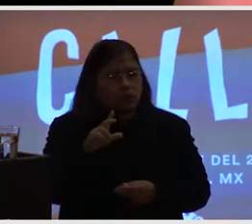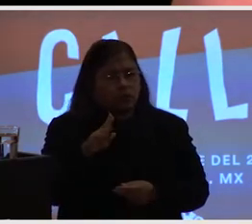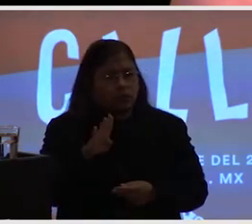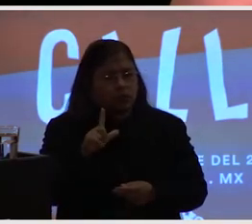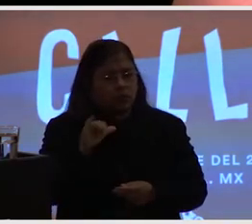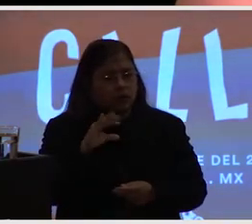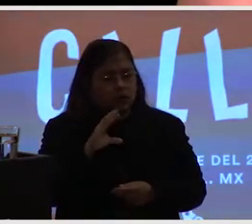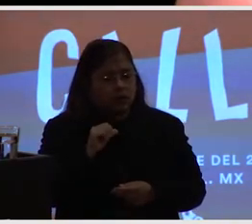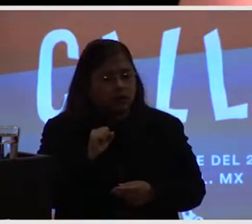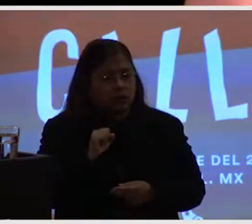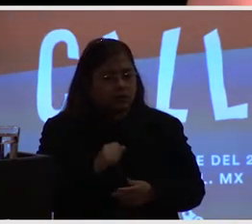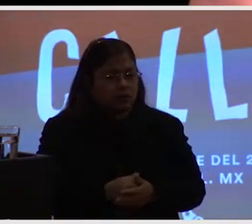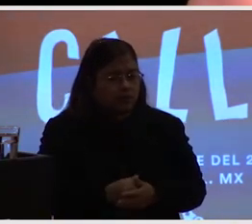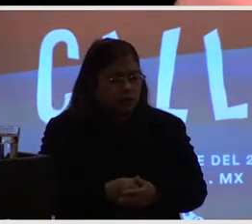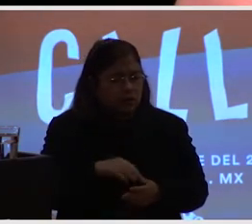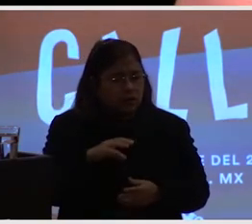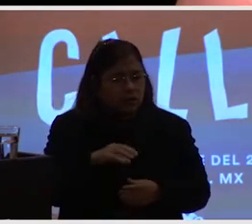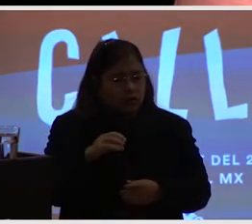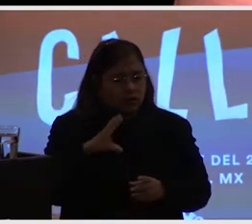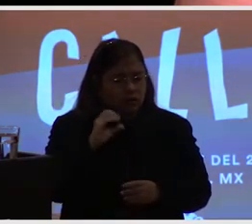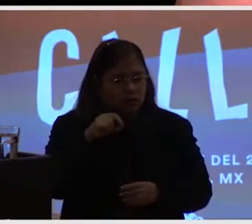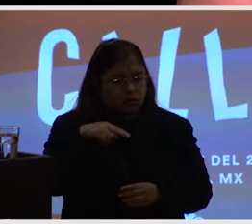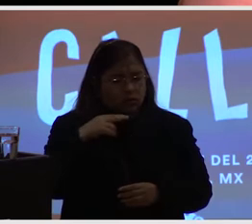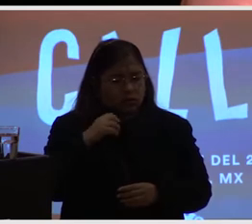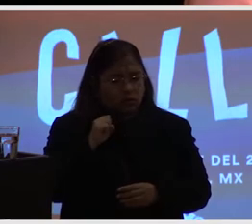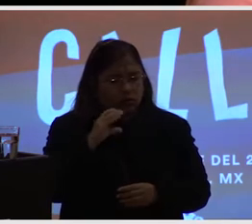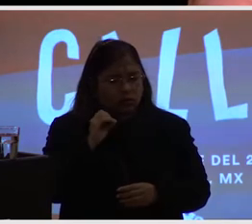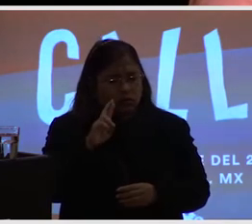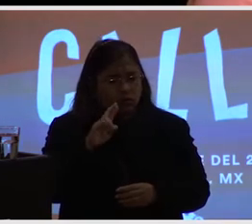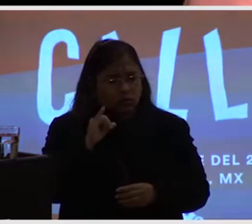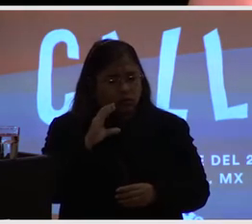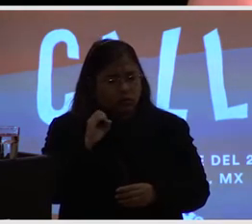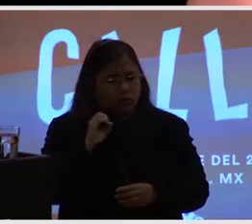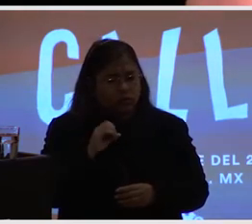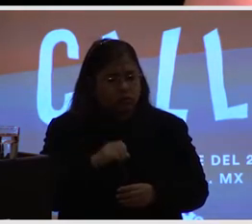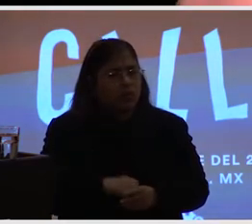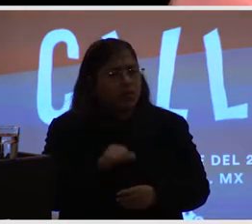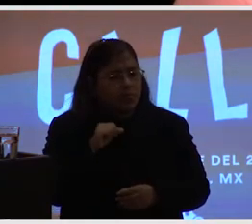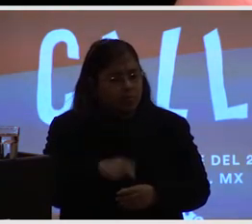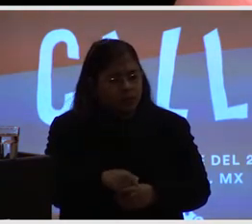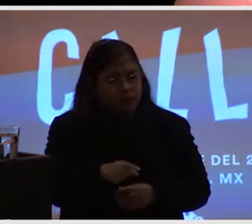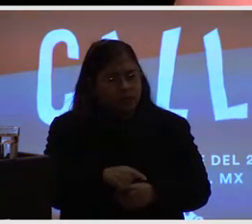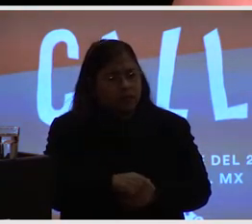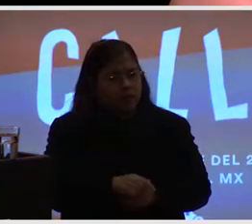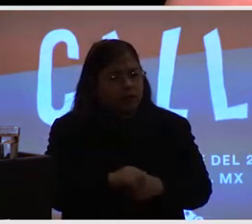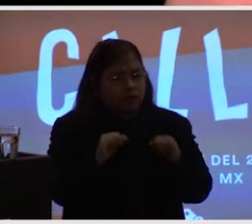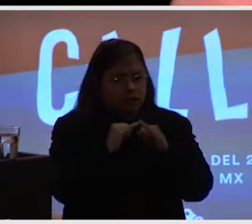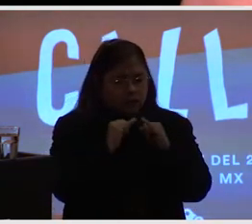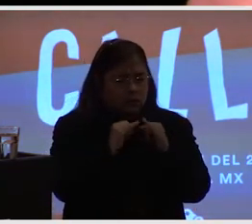desarrollo del itp al consorcio mexicano de hospitales y al instituto de las mujeres regias